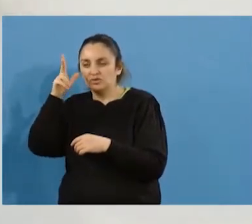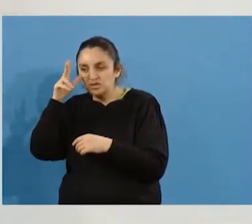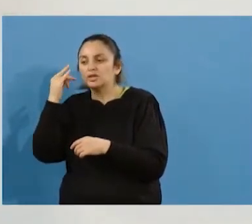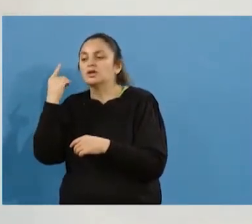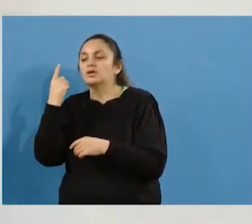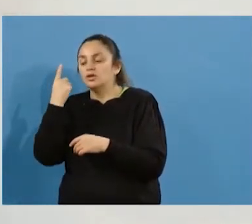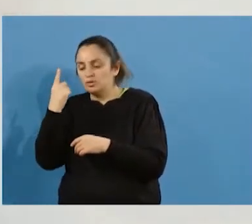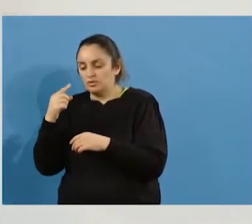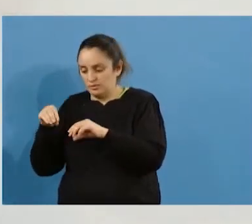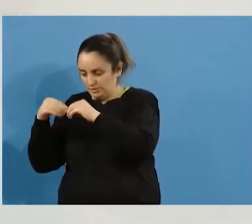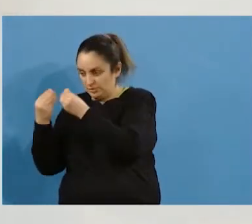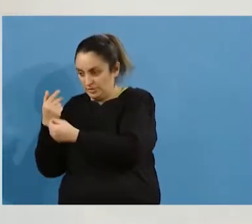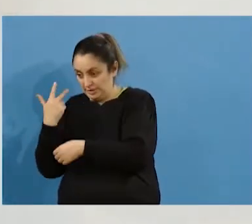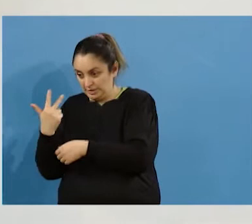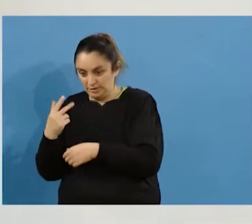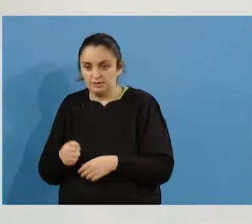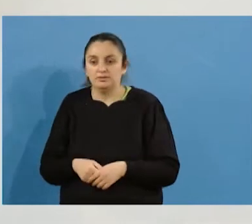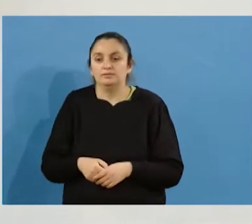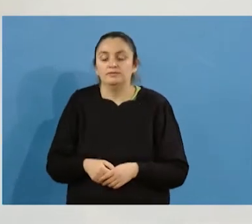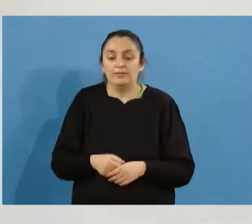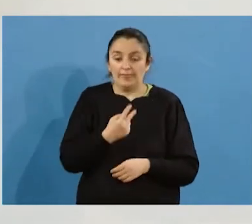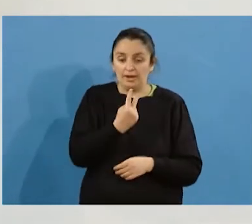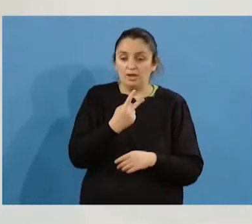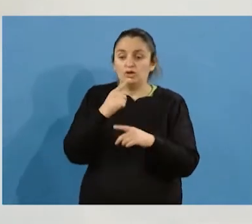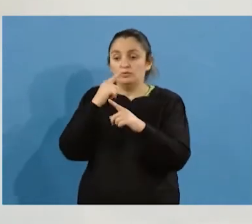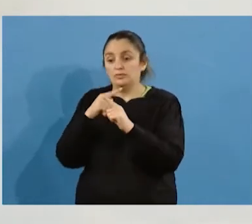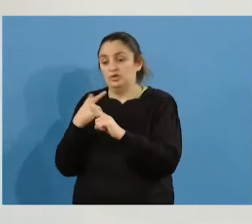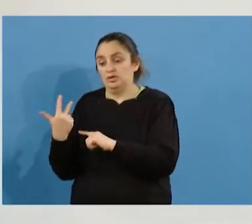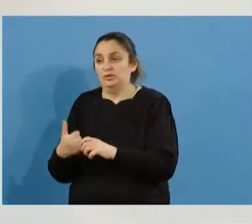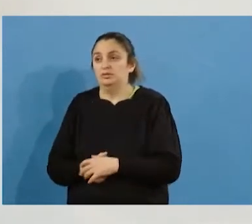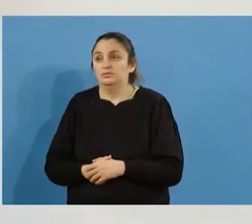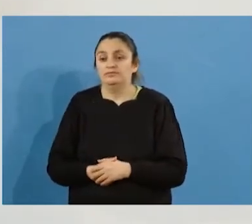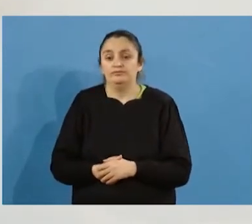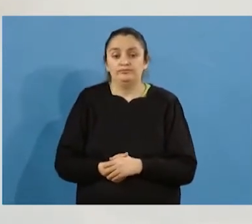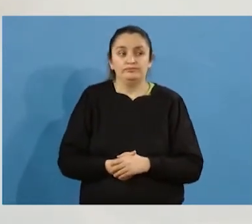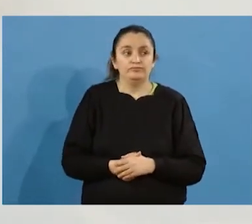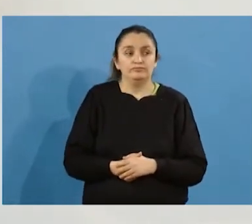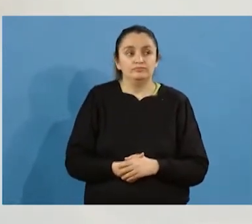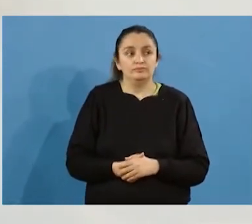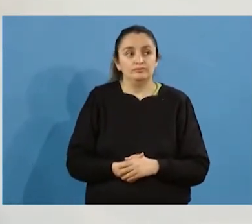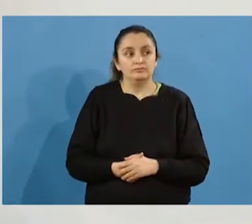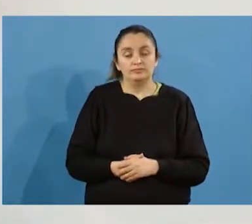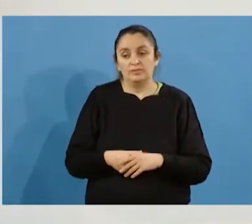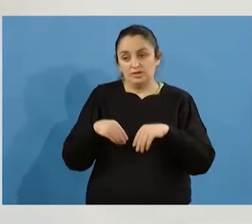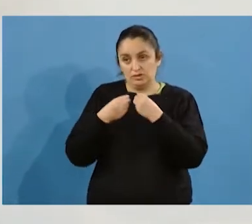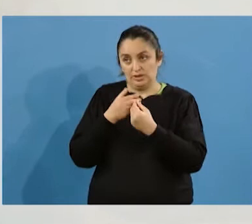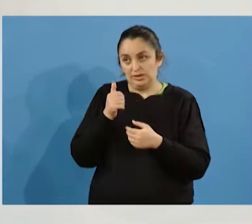facilitaron el camino para poder resolver ese ejercicio vamos con una